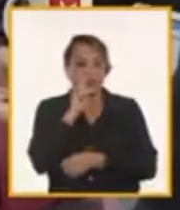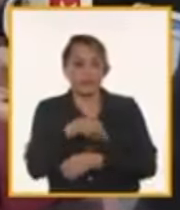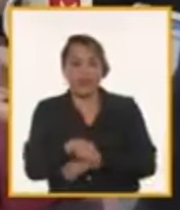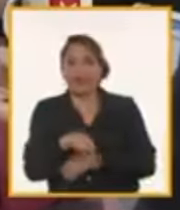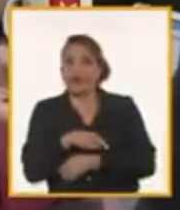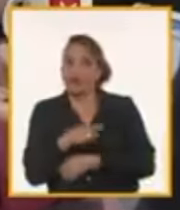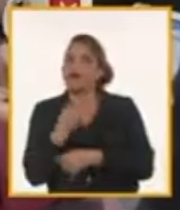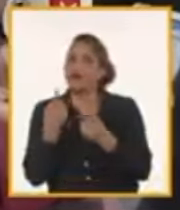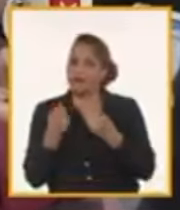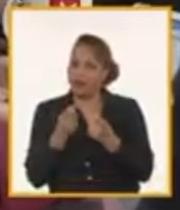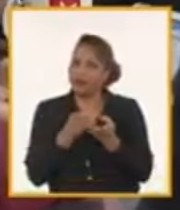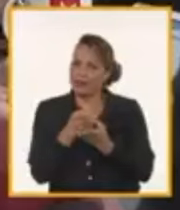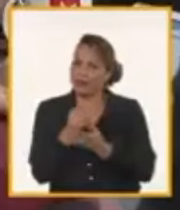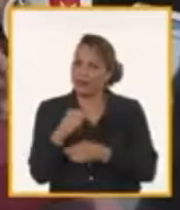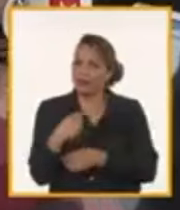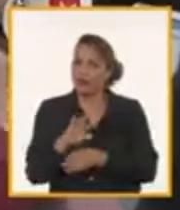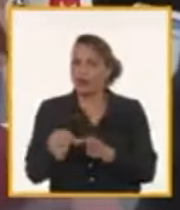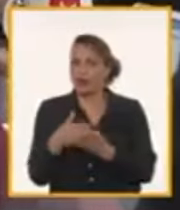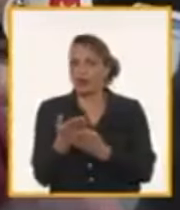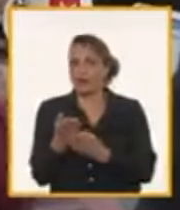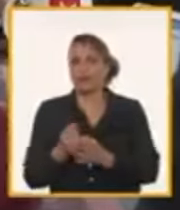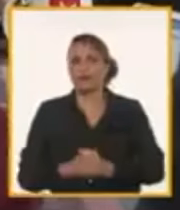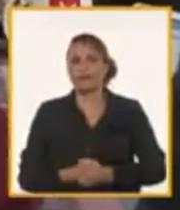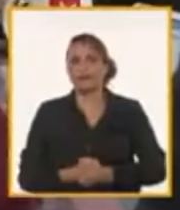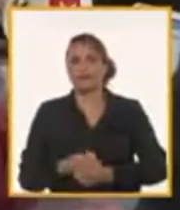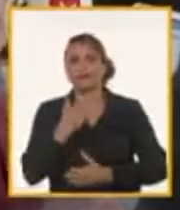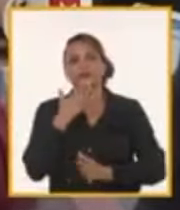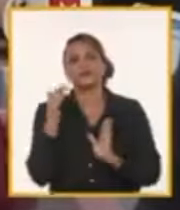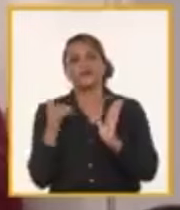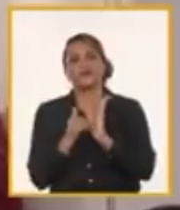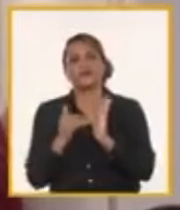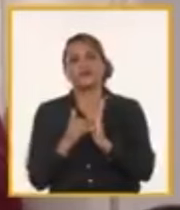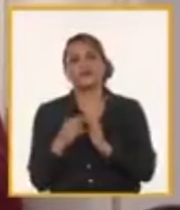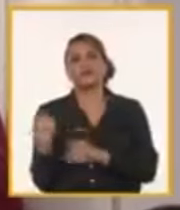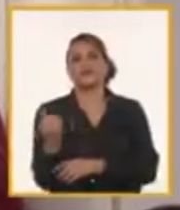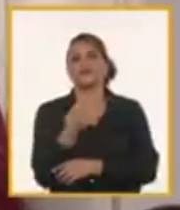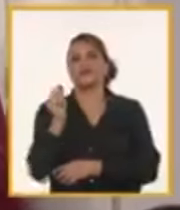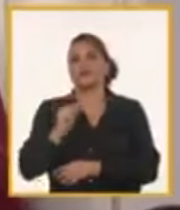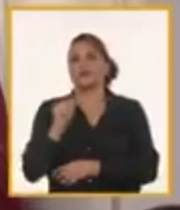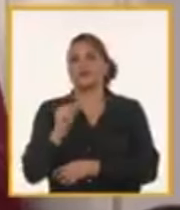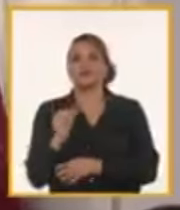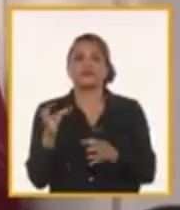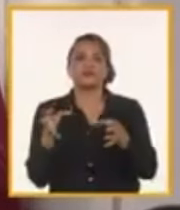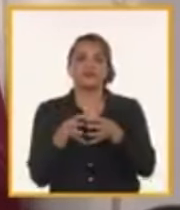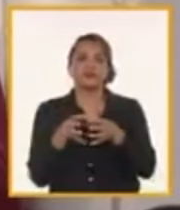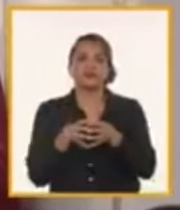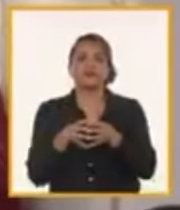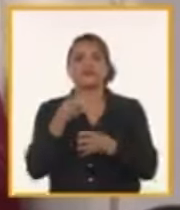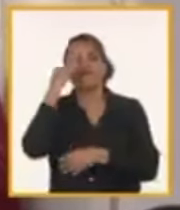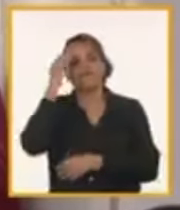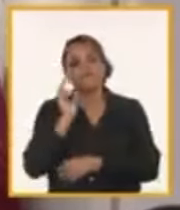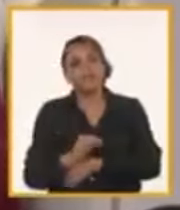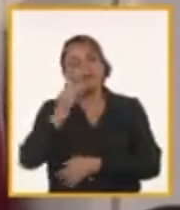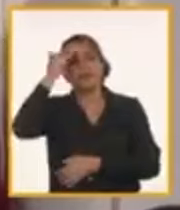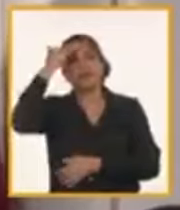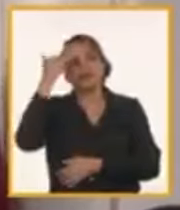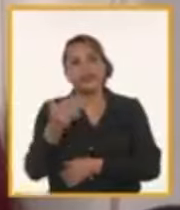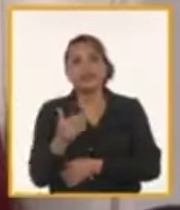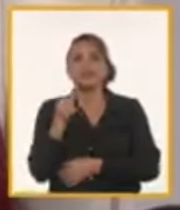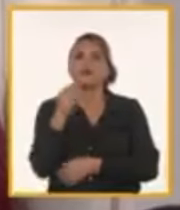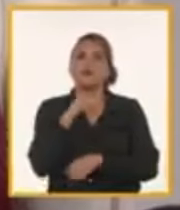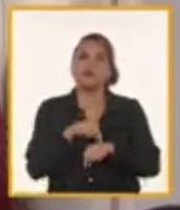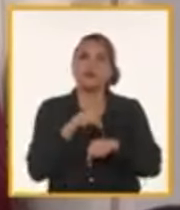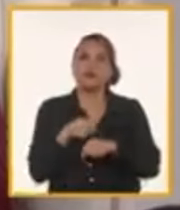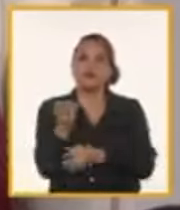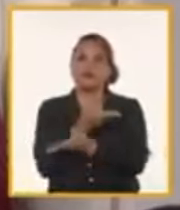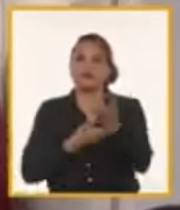todavía en nuestras universidades Bueno buenas tardes Randy para todo el colectivo y Bueno siempre agradecer el espacio de poder estar intercambiando